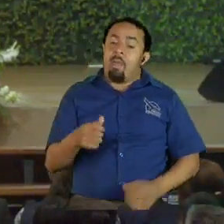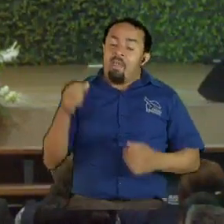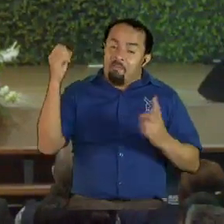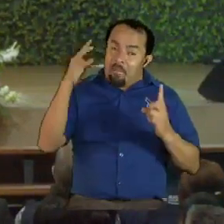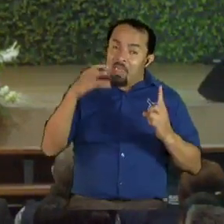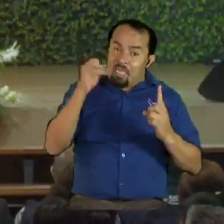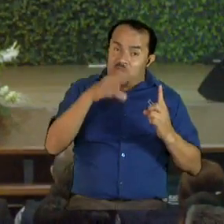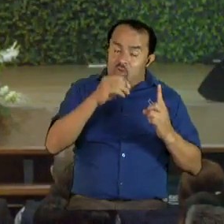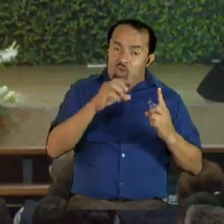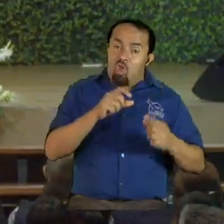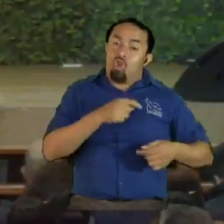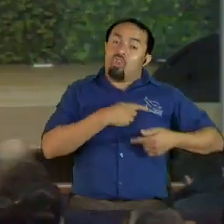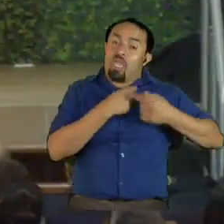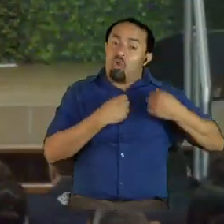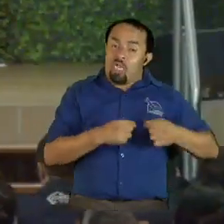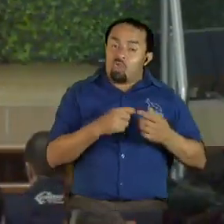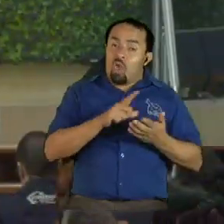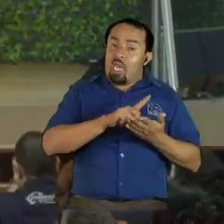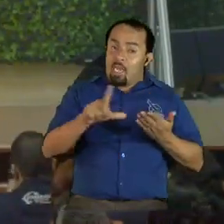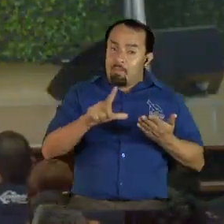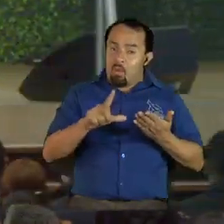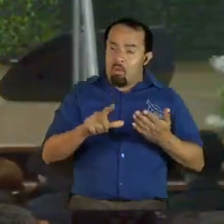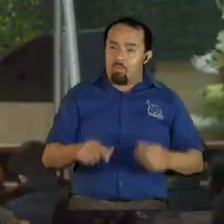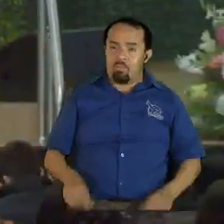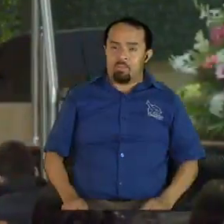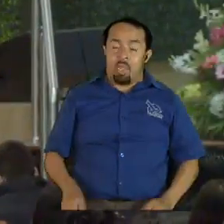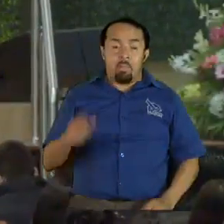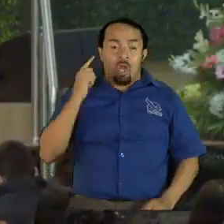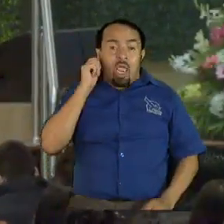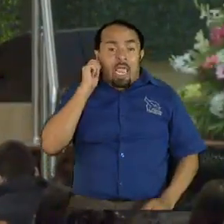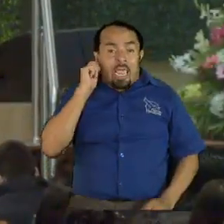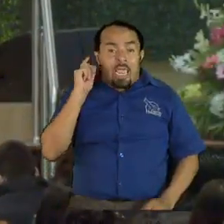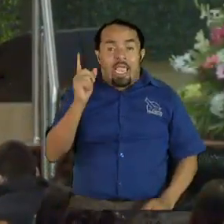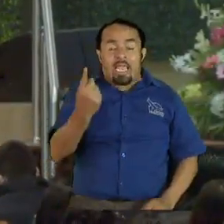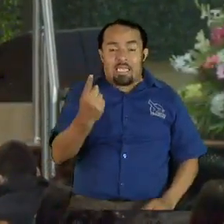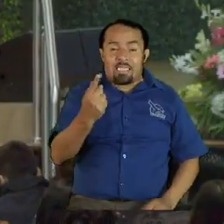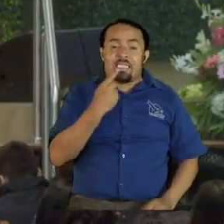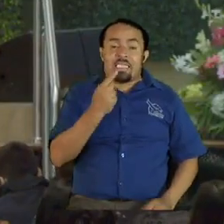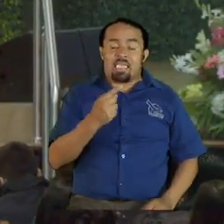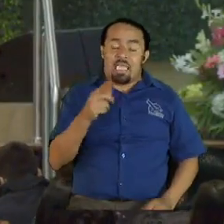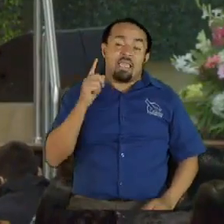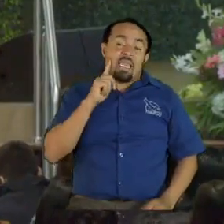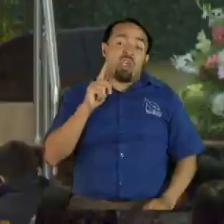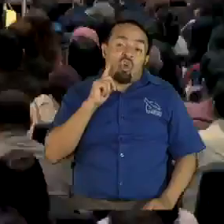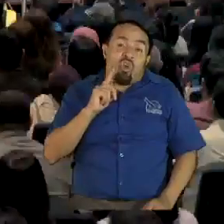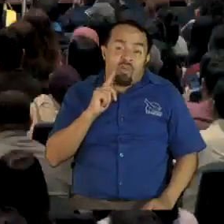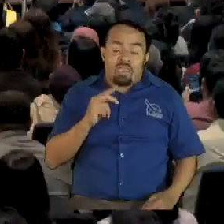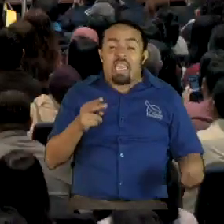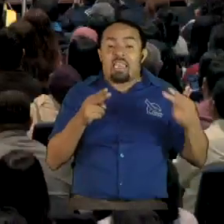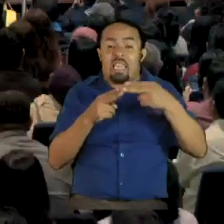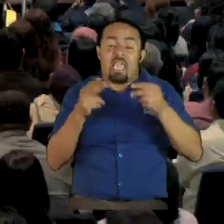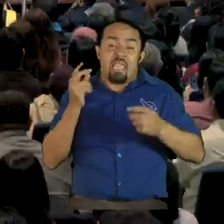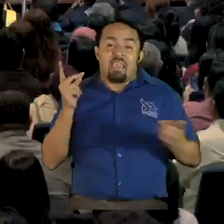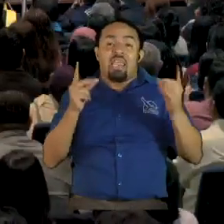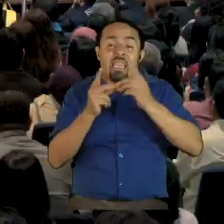puro. Pero aquí en Génesis está diciendo que desde nuestra juventud, corazón nuestro es malo.